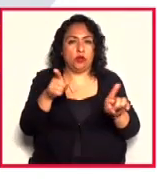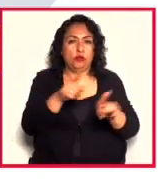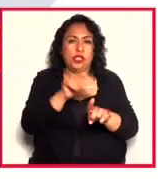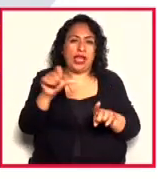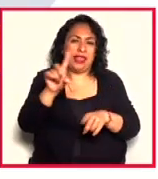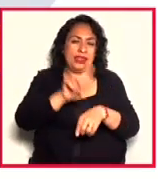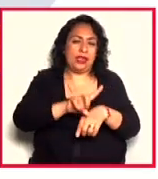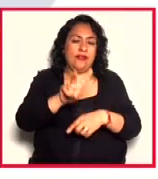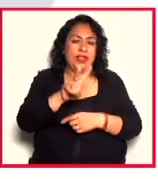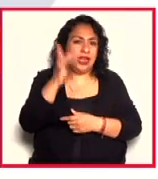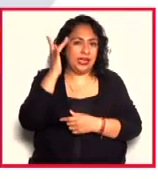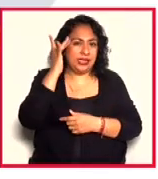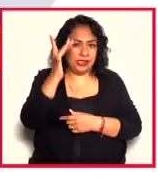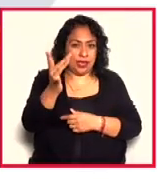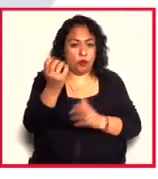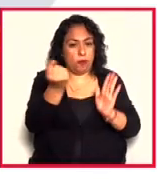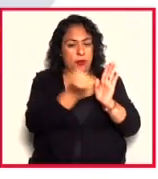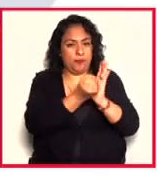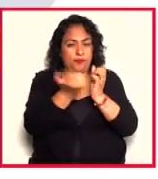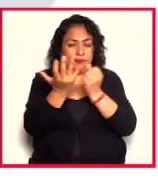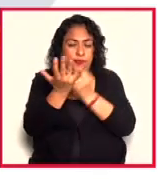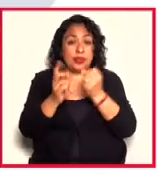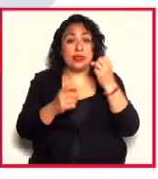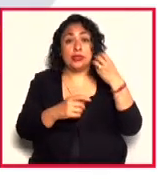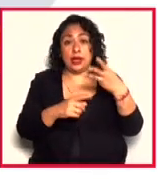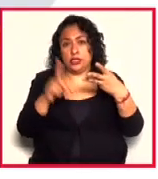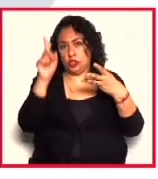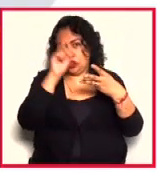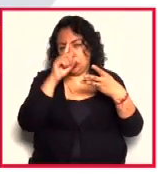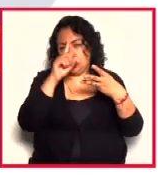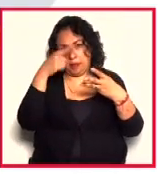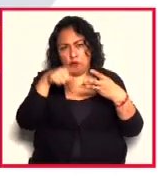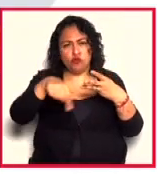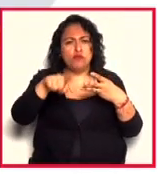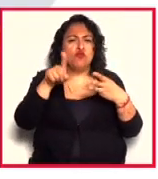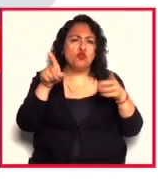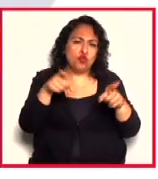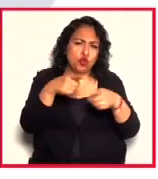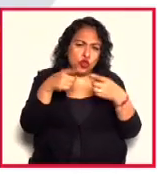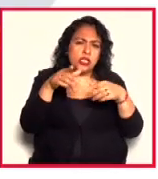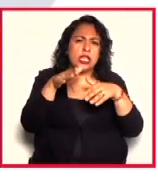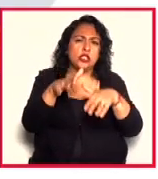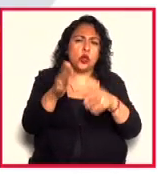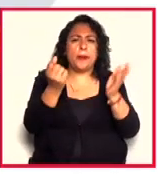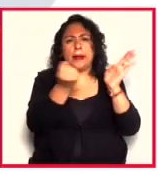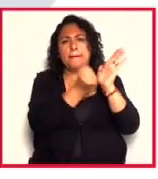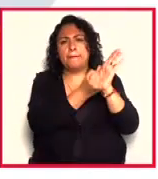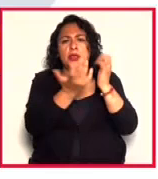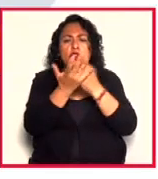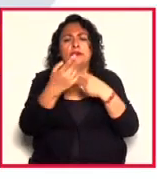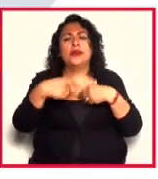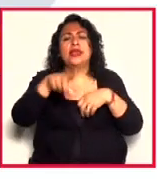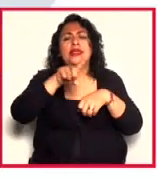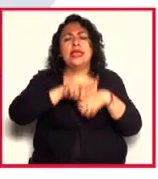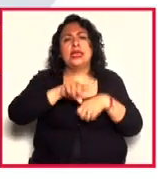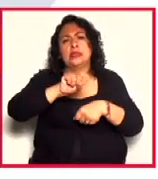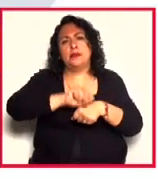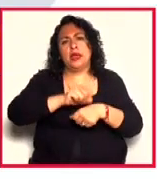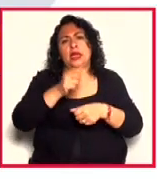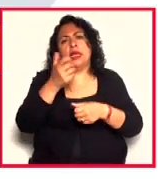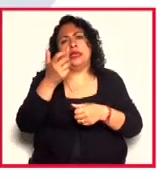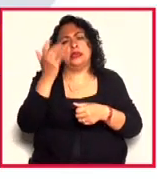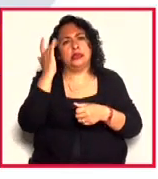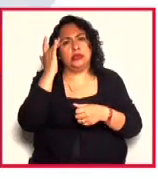Santo, la pasión, con tres recomendaciones para que se dediquen a la música sobre la pasión en estos días que quedan de la Semana Santa. En orden